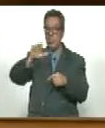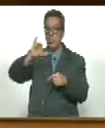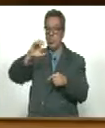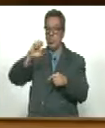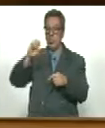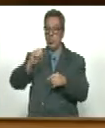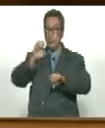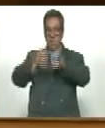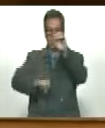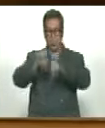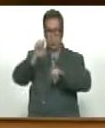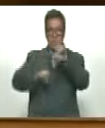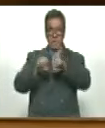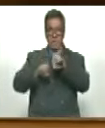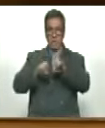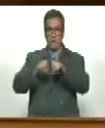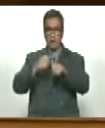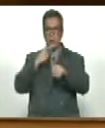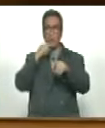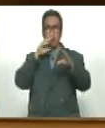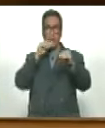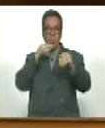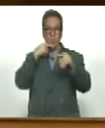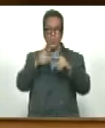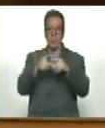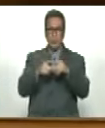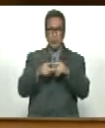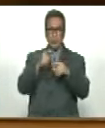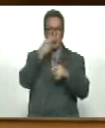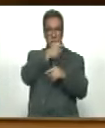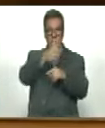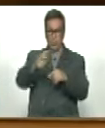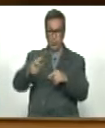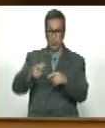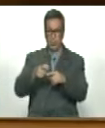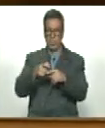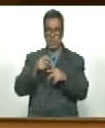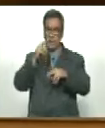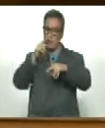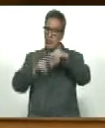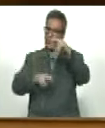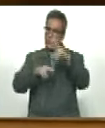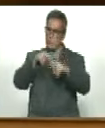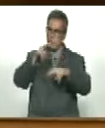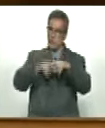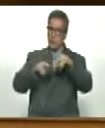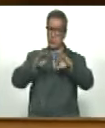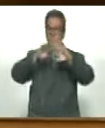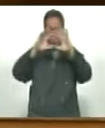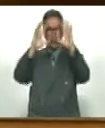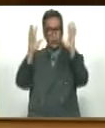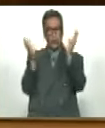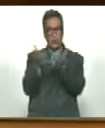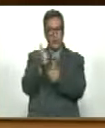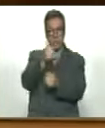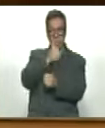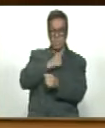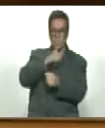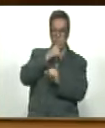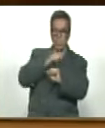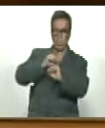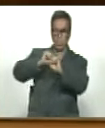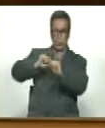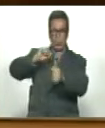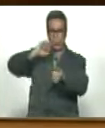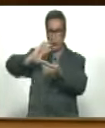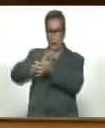tienen que evaluar el lenguaje con el que el pueblo creó el universo de resistencia que